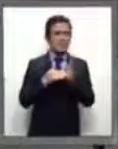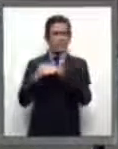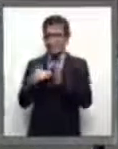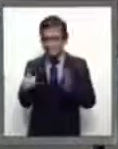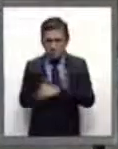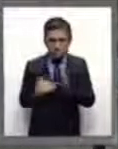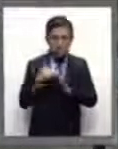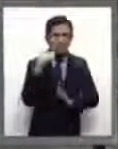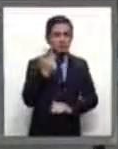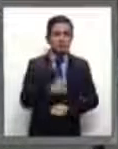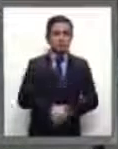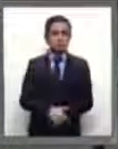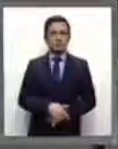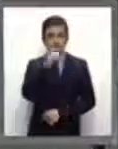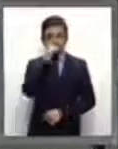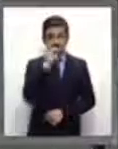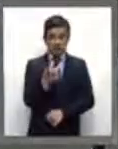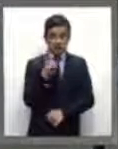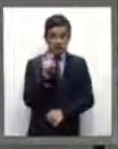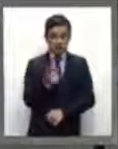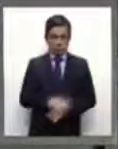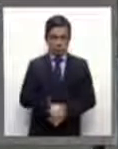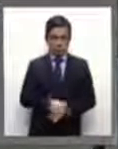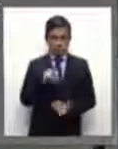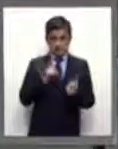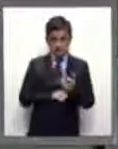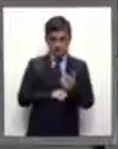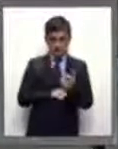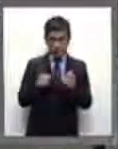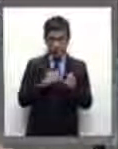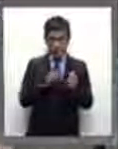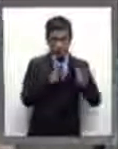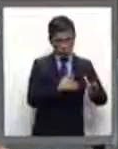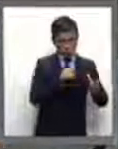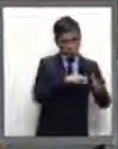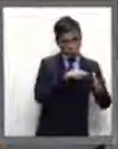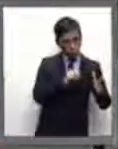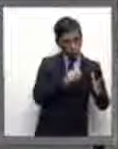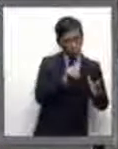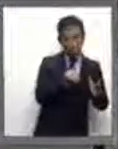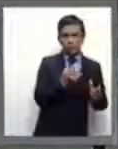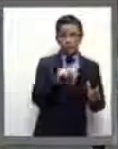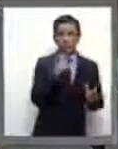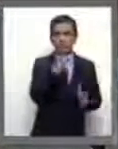Esa inconsistencia, que no se reporta en el tomo 9, es de